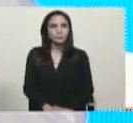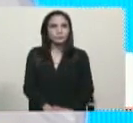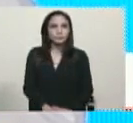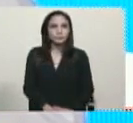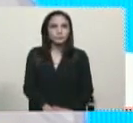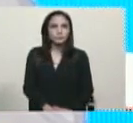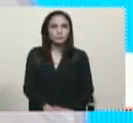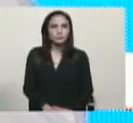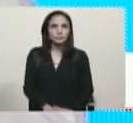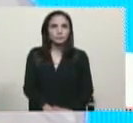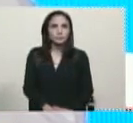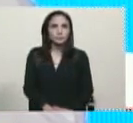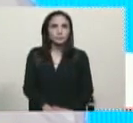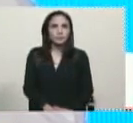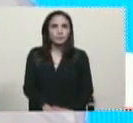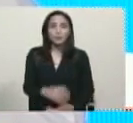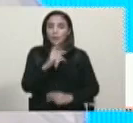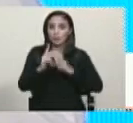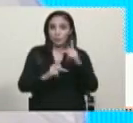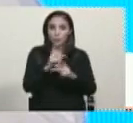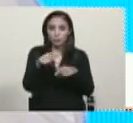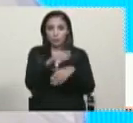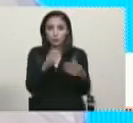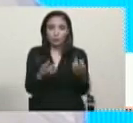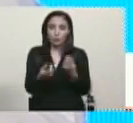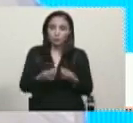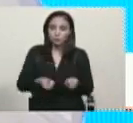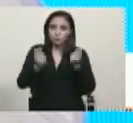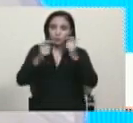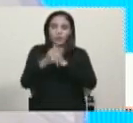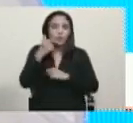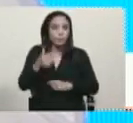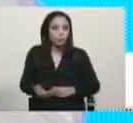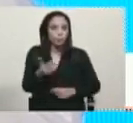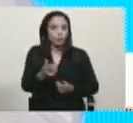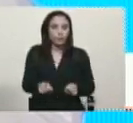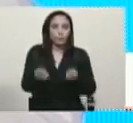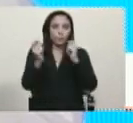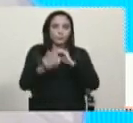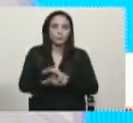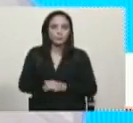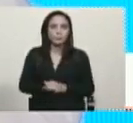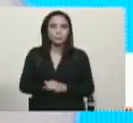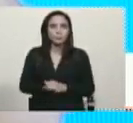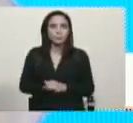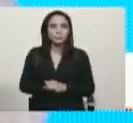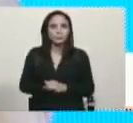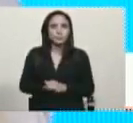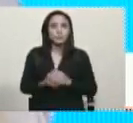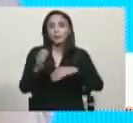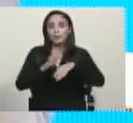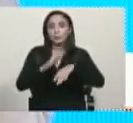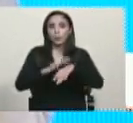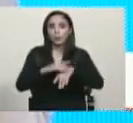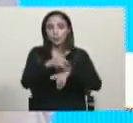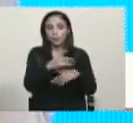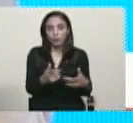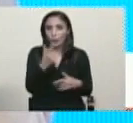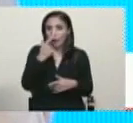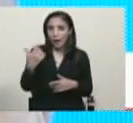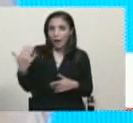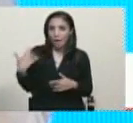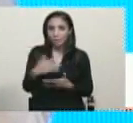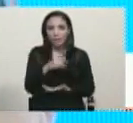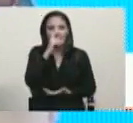este proceso de recuperación sostenida, tan importante, porque llegó un momento en que toda la inversión que se hizo entre